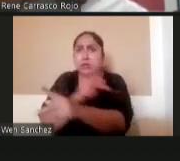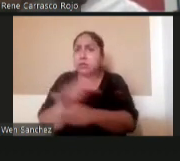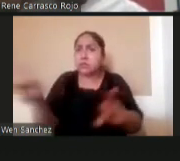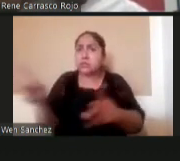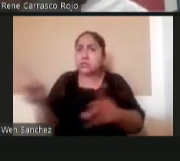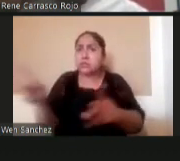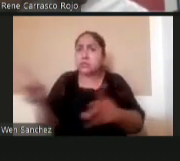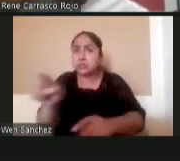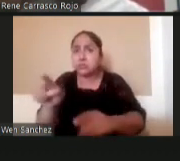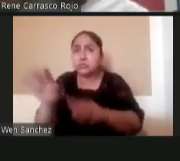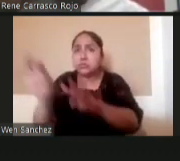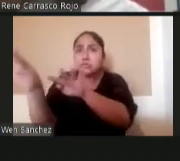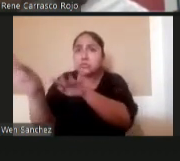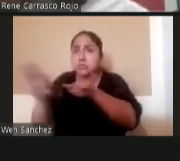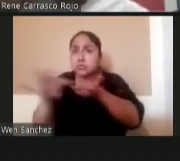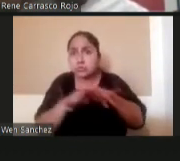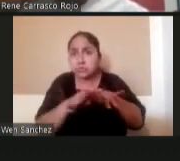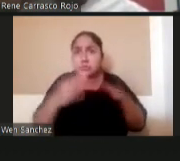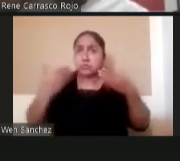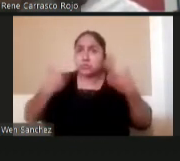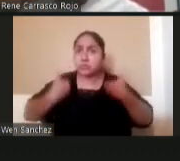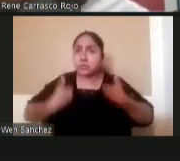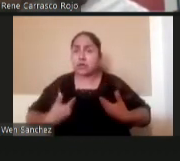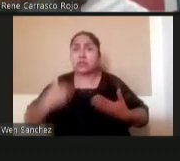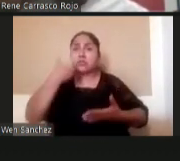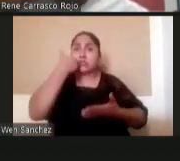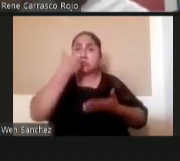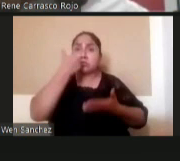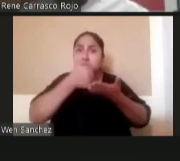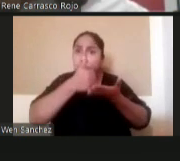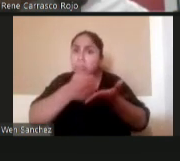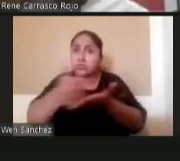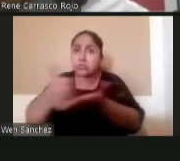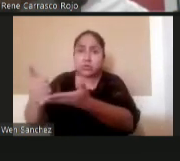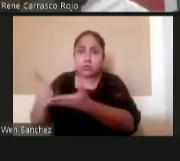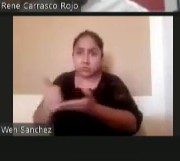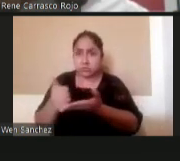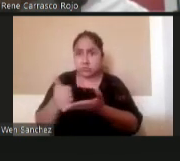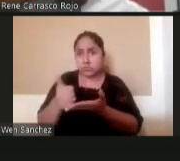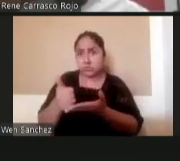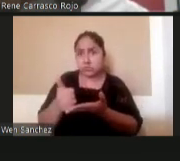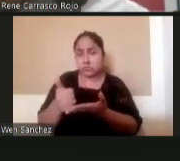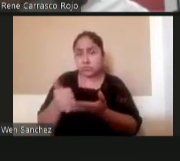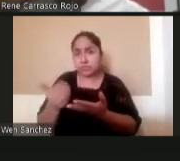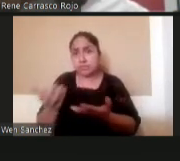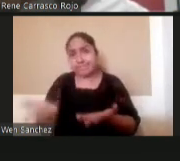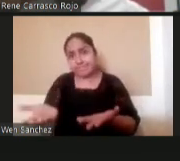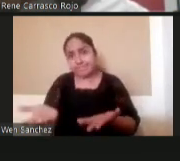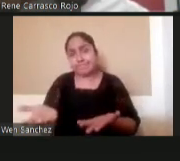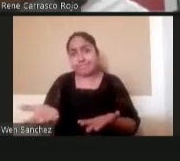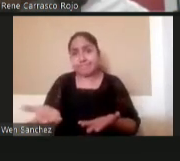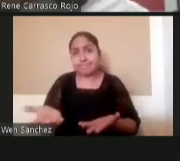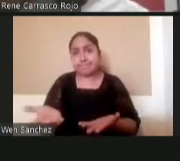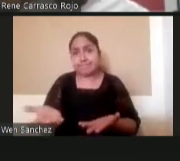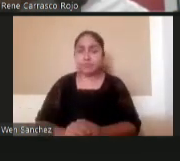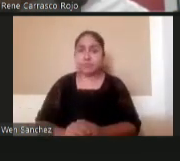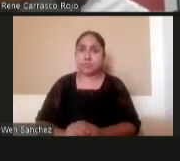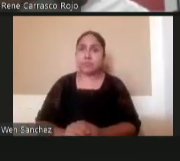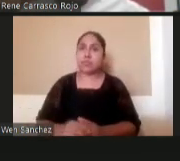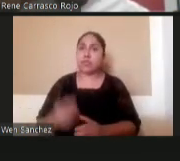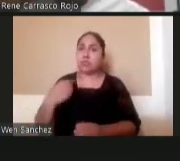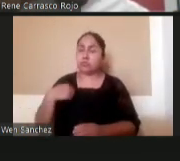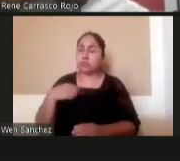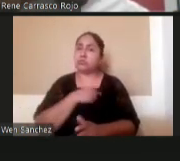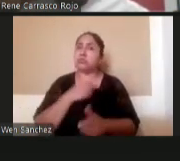nosotros tenemos como representantes populares de la frontera, que vamos a estar pendientes de